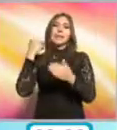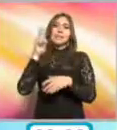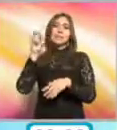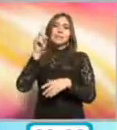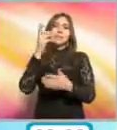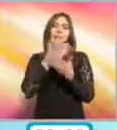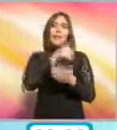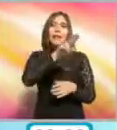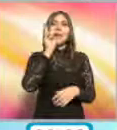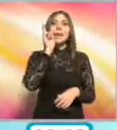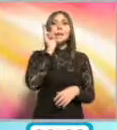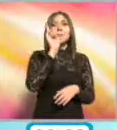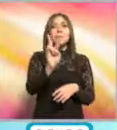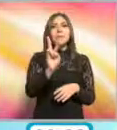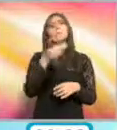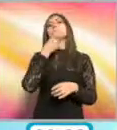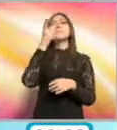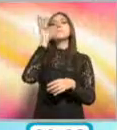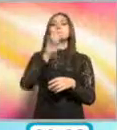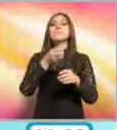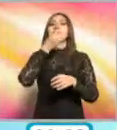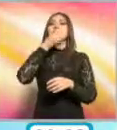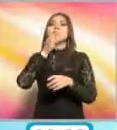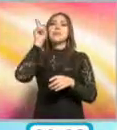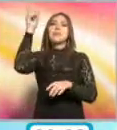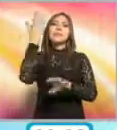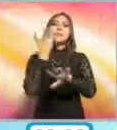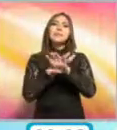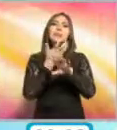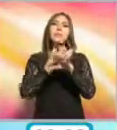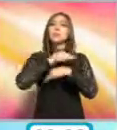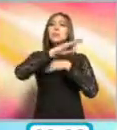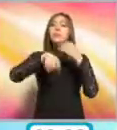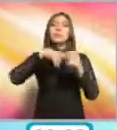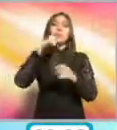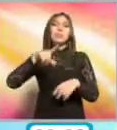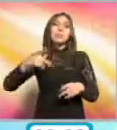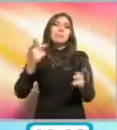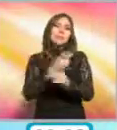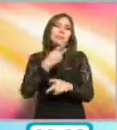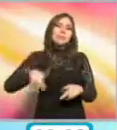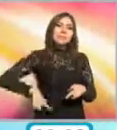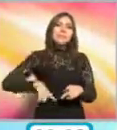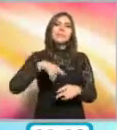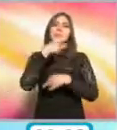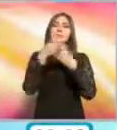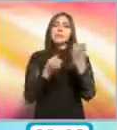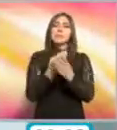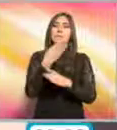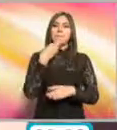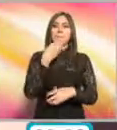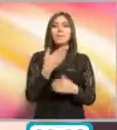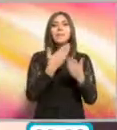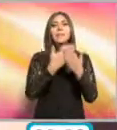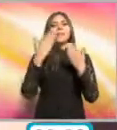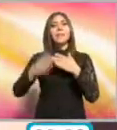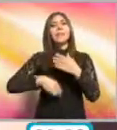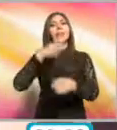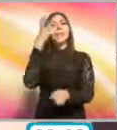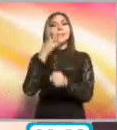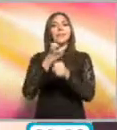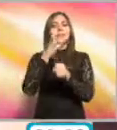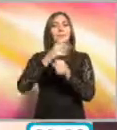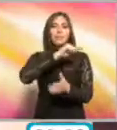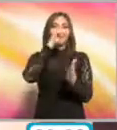ido muy bien allá en la Unión Americana a pesar de todo lo que está sucediendo. Y bueno, ahora nos vamos con el tercer